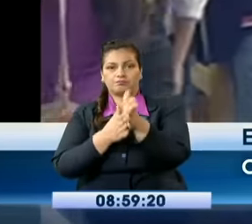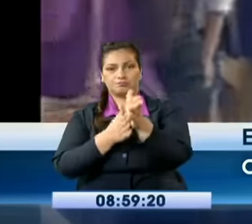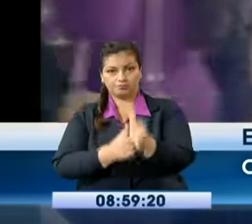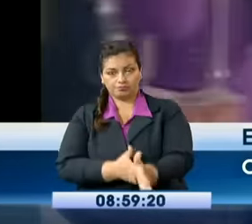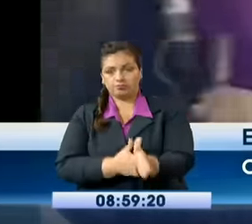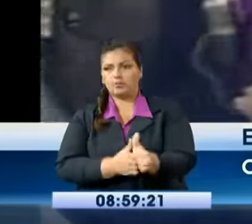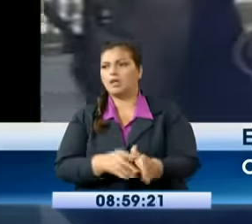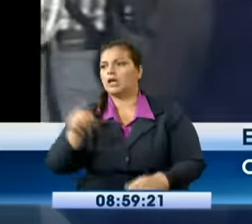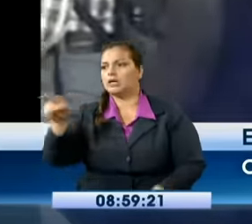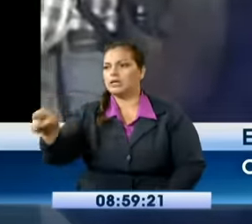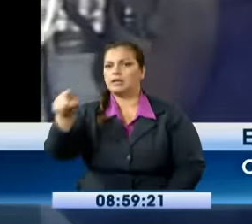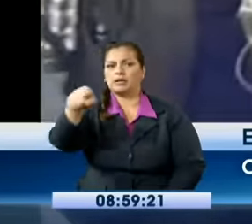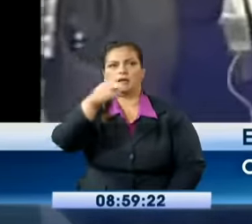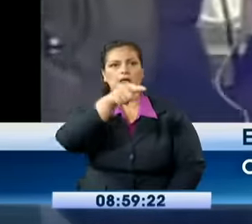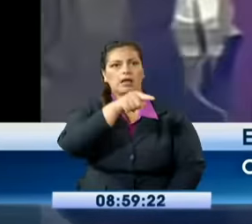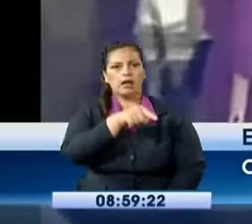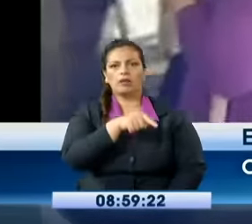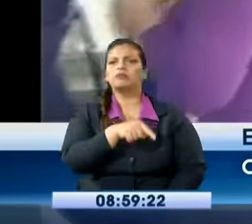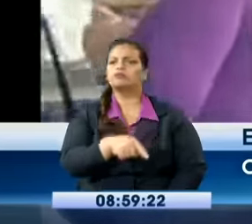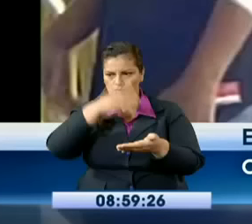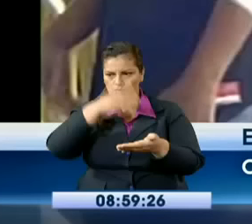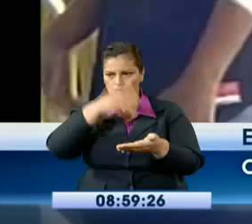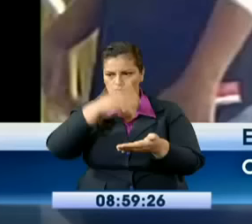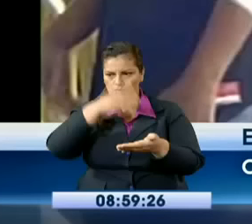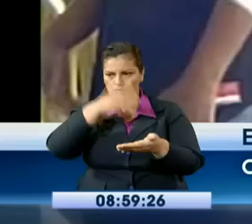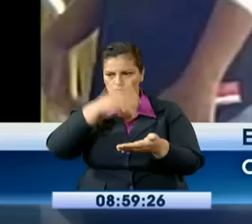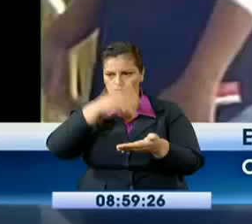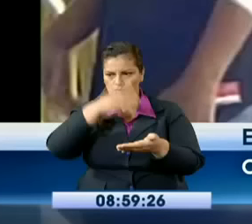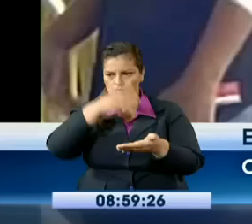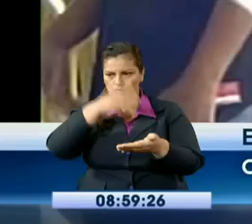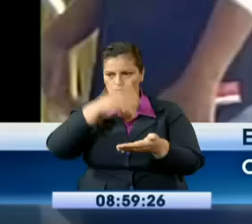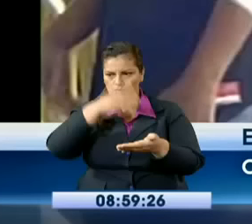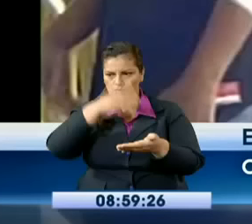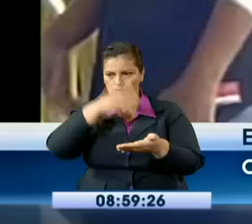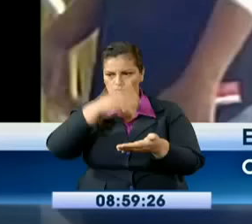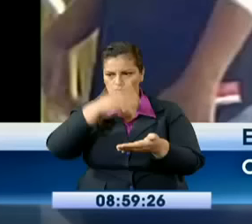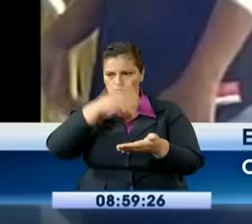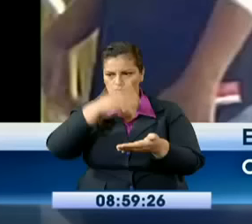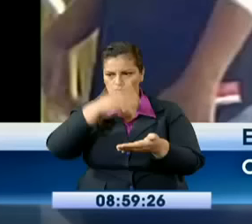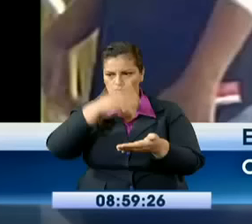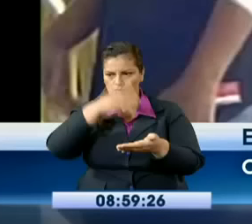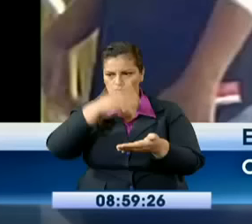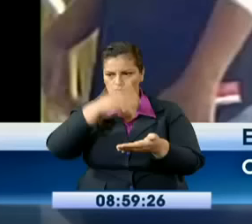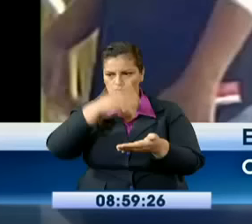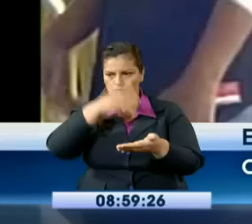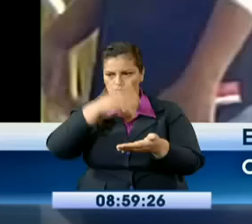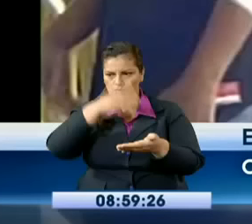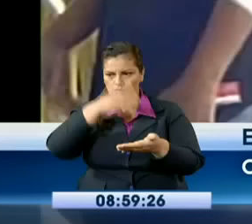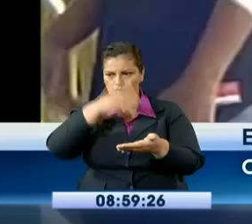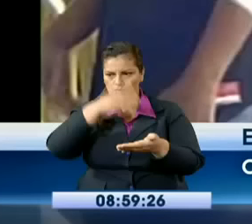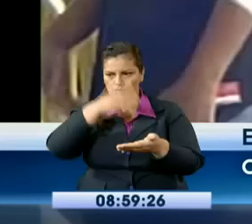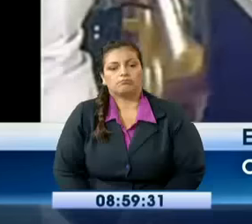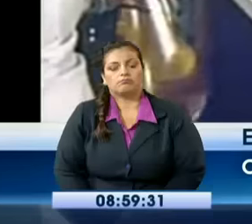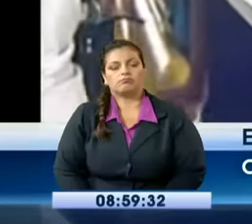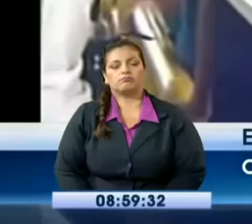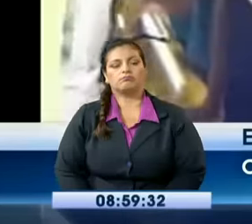personas, las damas, conozcan de sus derechos, de que porque ese es un atentado a la integridad básica y más